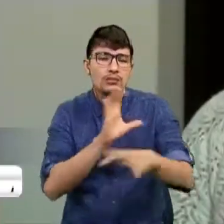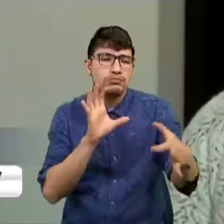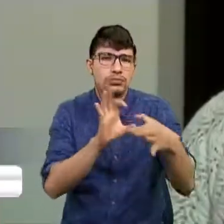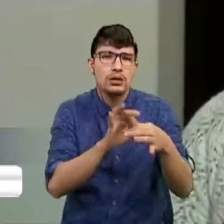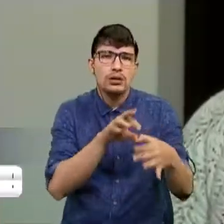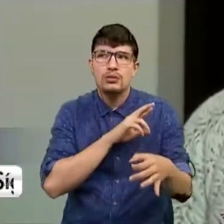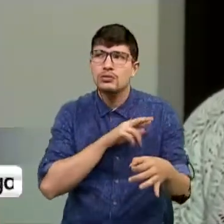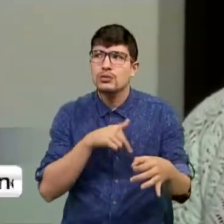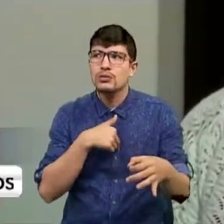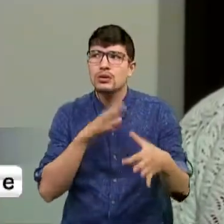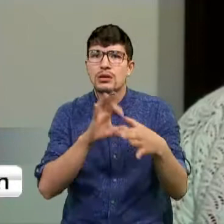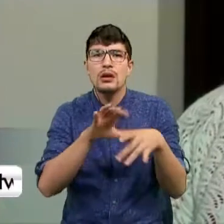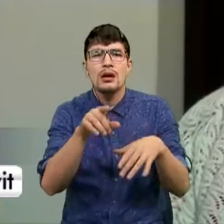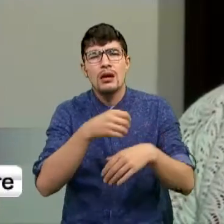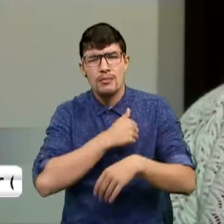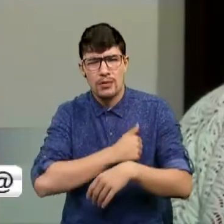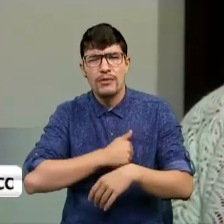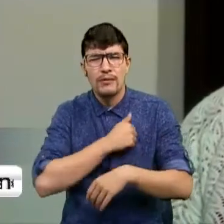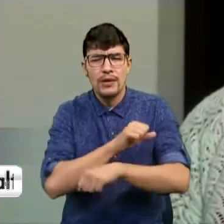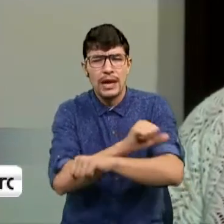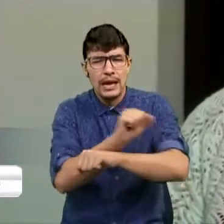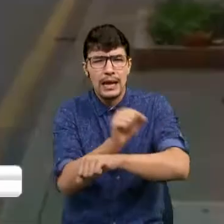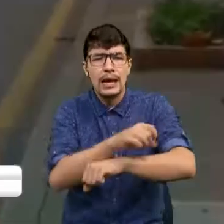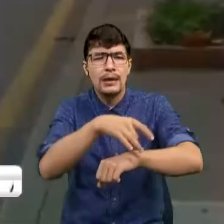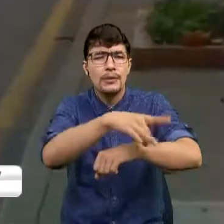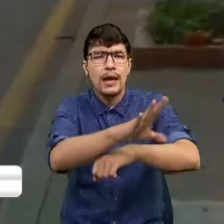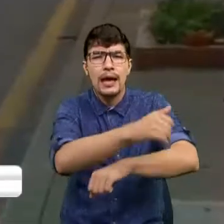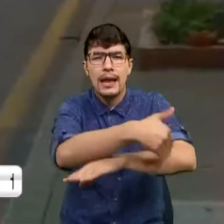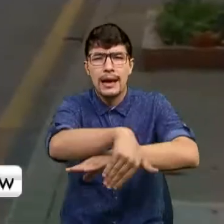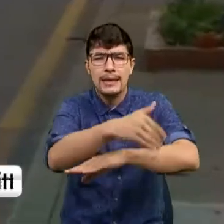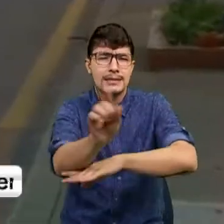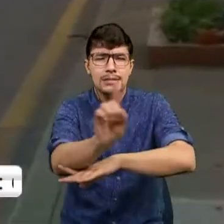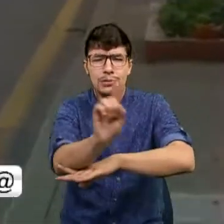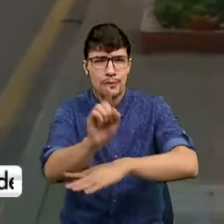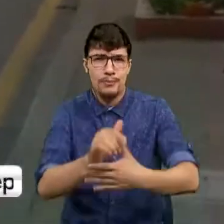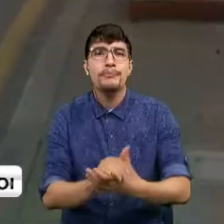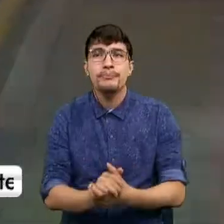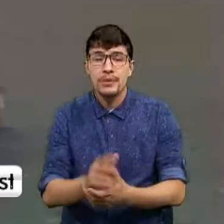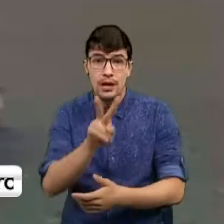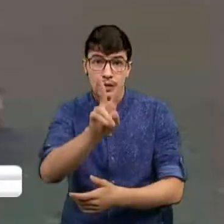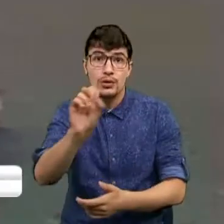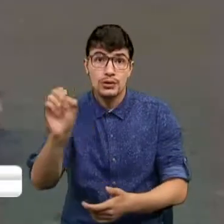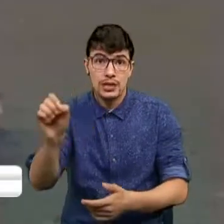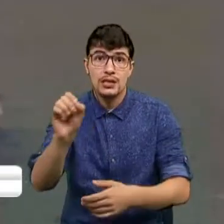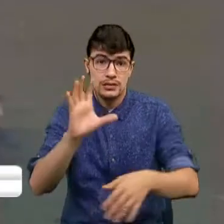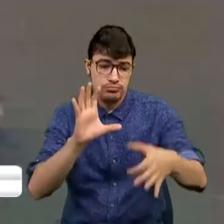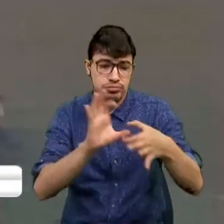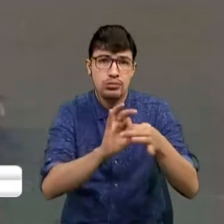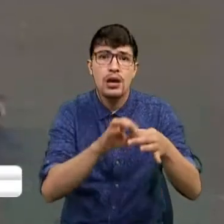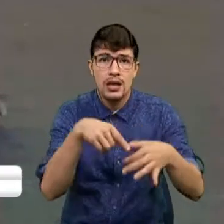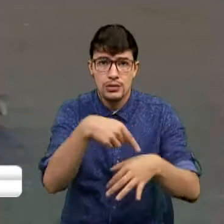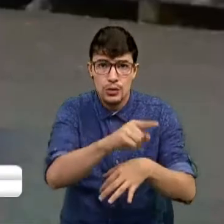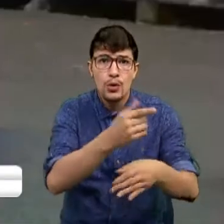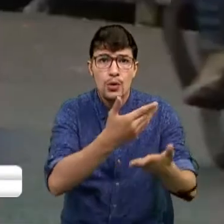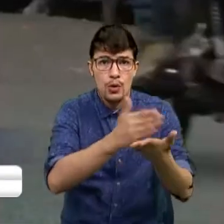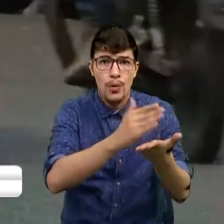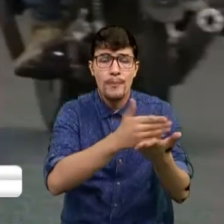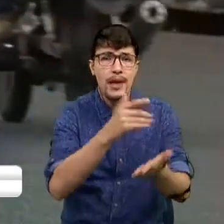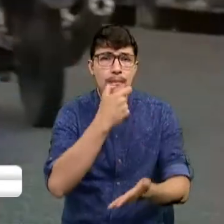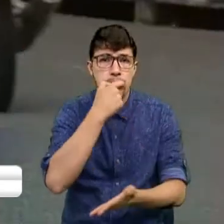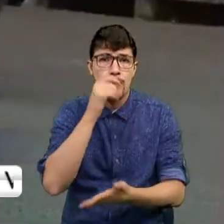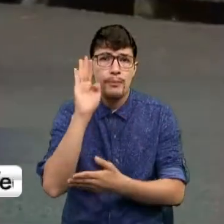poder por dios no es en el cargo abandonado en la calle serán 200 se post que comprar a la dirección de tránsito de